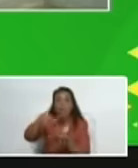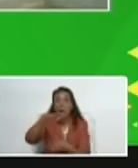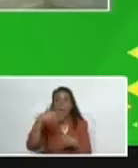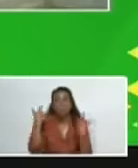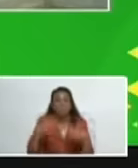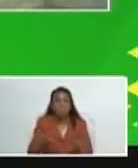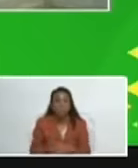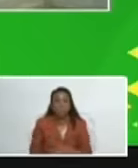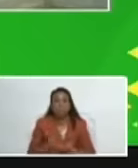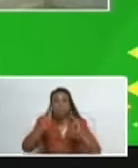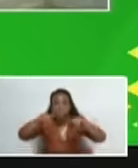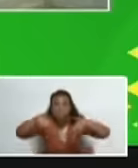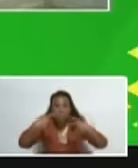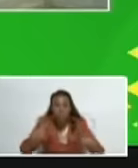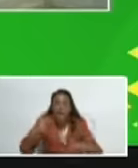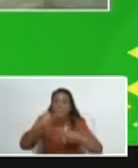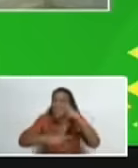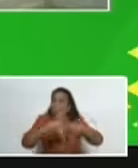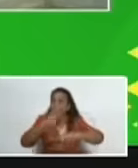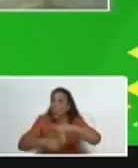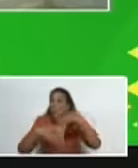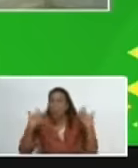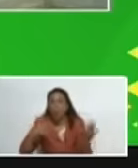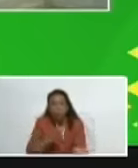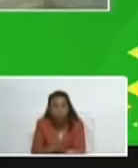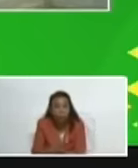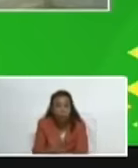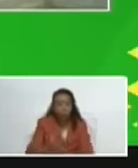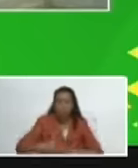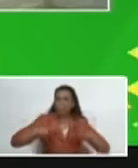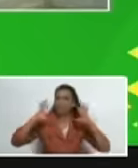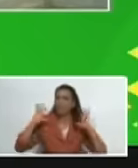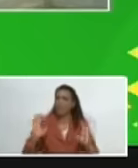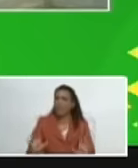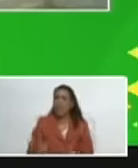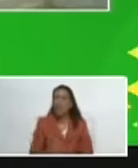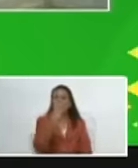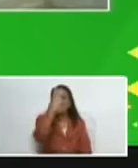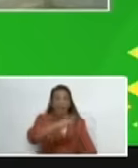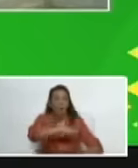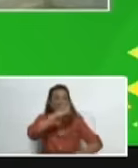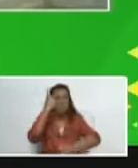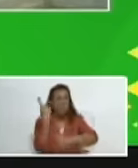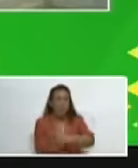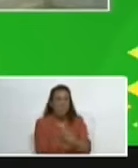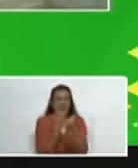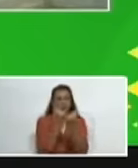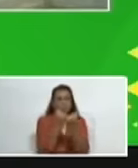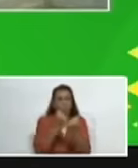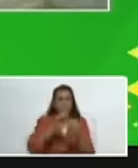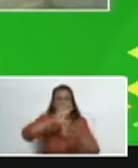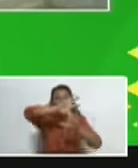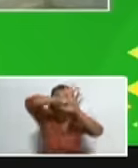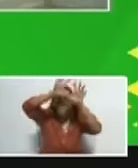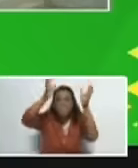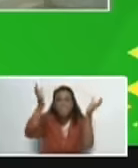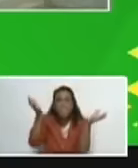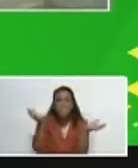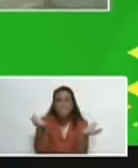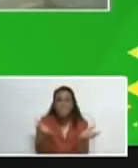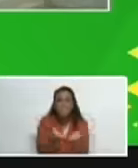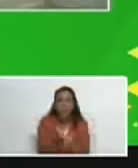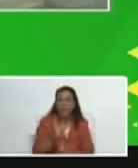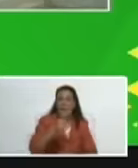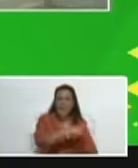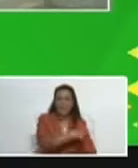que retomó su camino de grandeza y es la primera potencia económica, financiera y comercial del